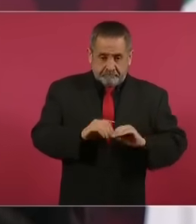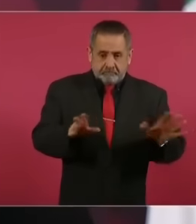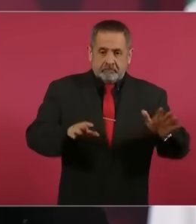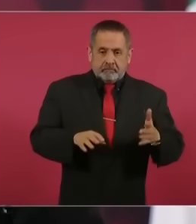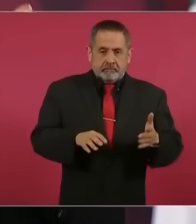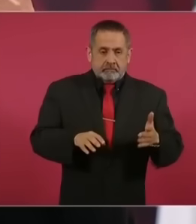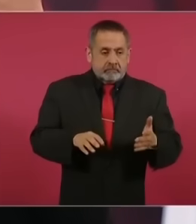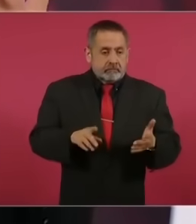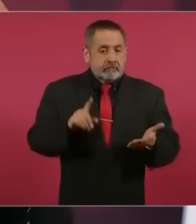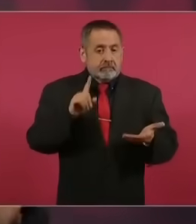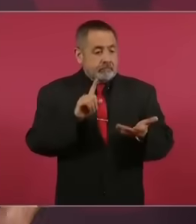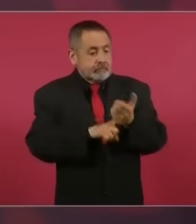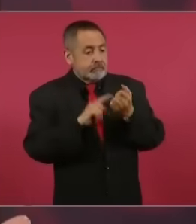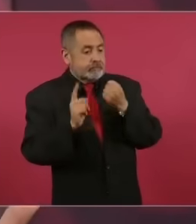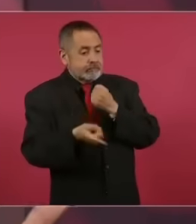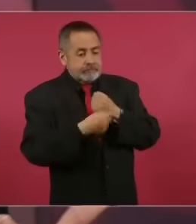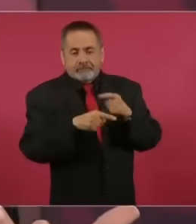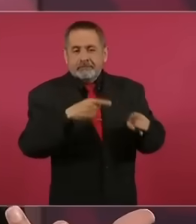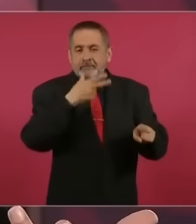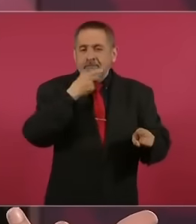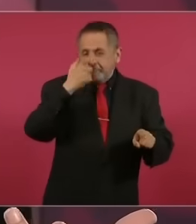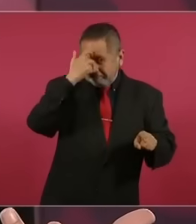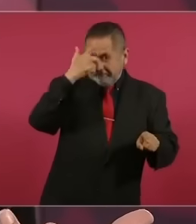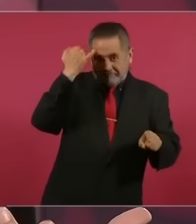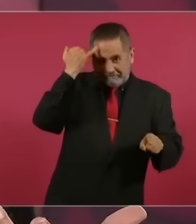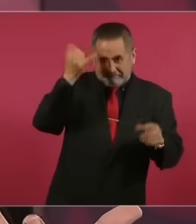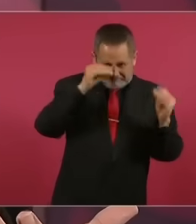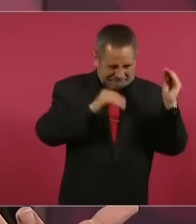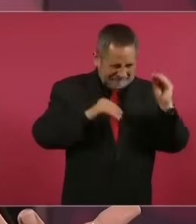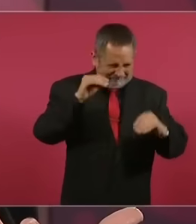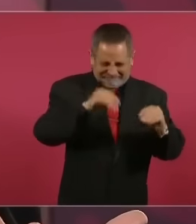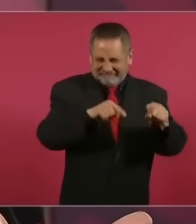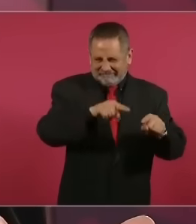y el creador de la verdad histórica,